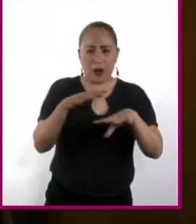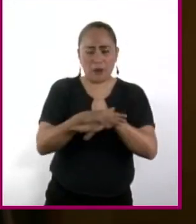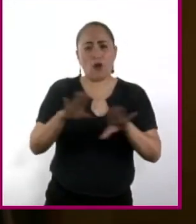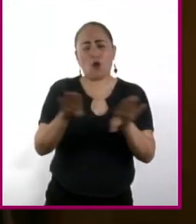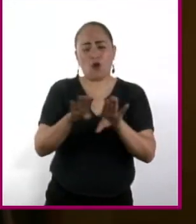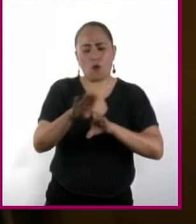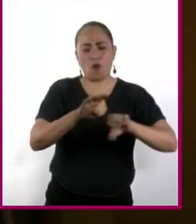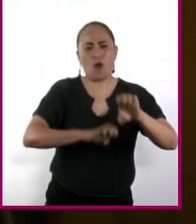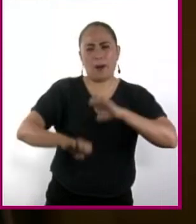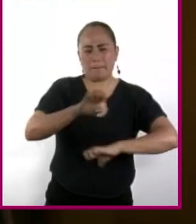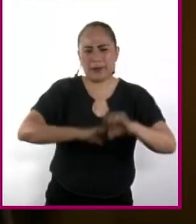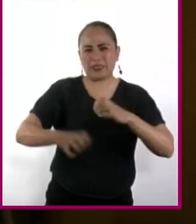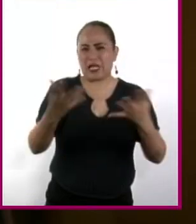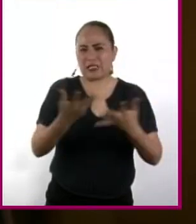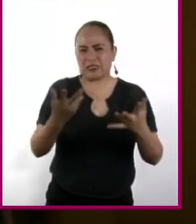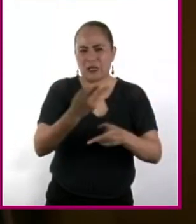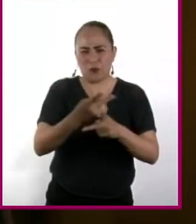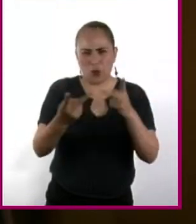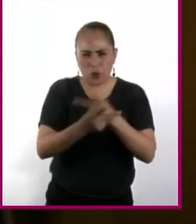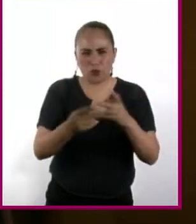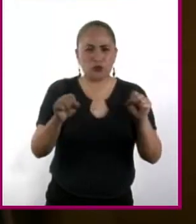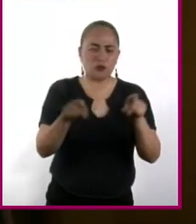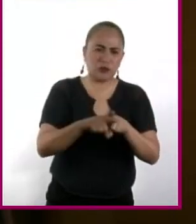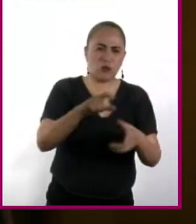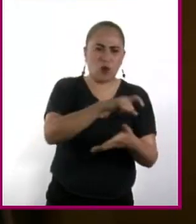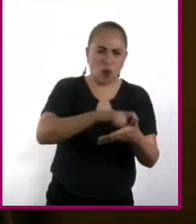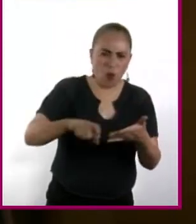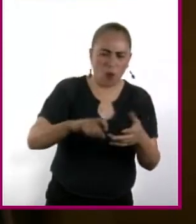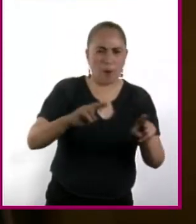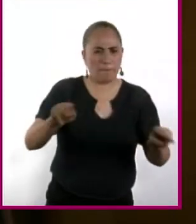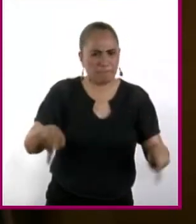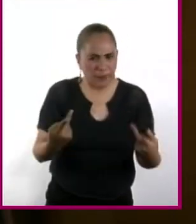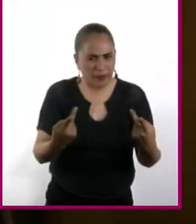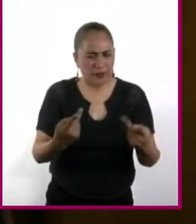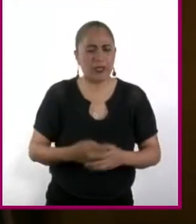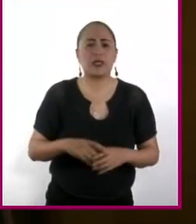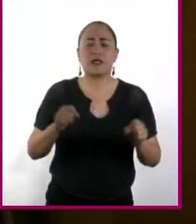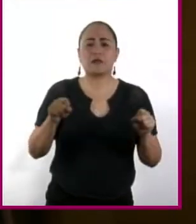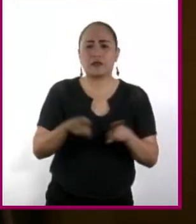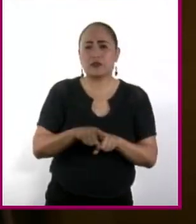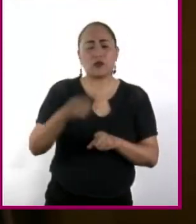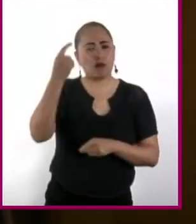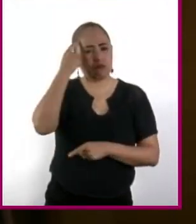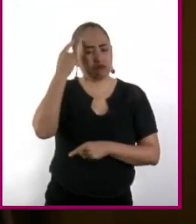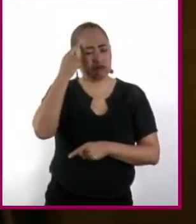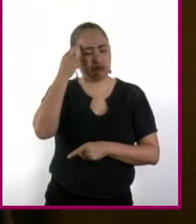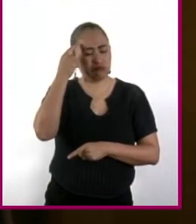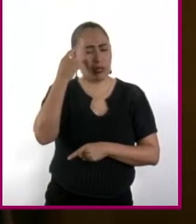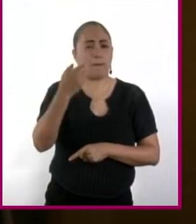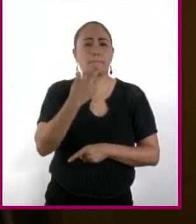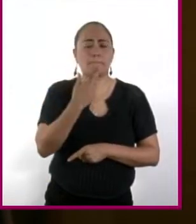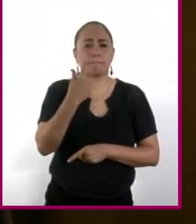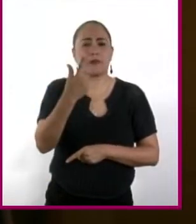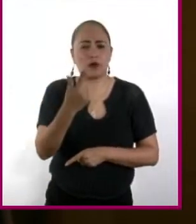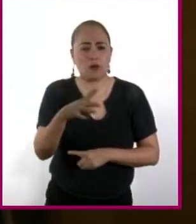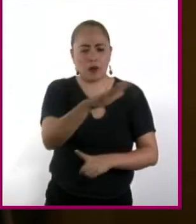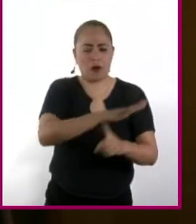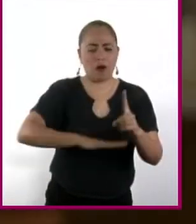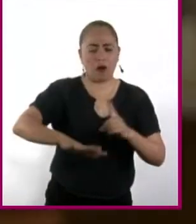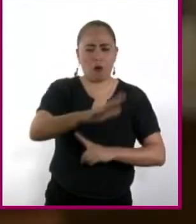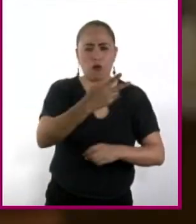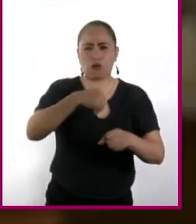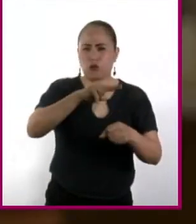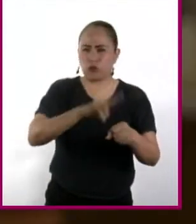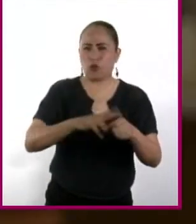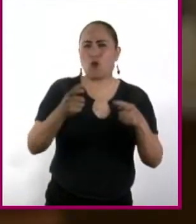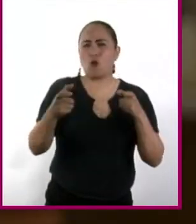consumo, que priorice los sectores más intensivos en conocimiento y aquellos ambientalmente